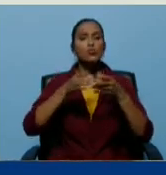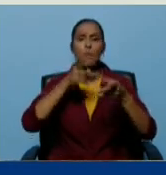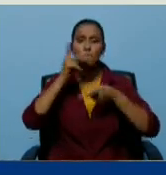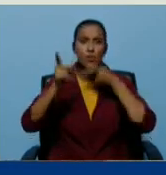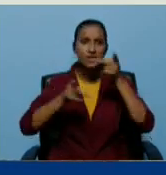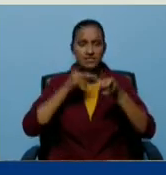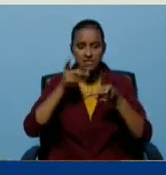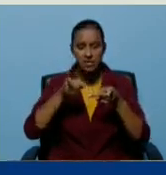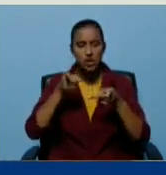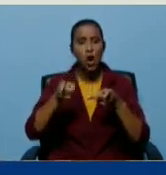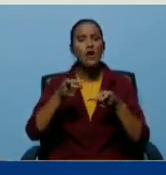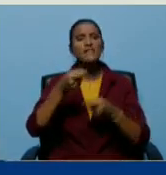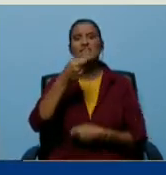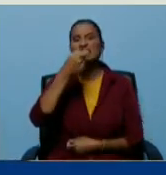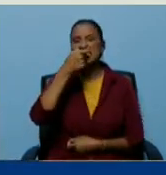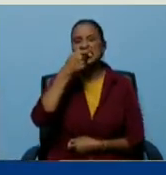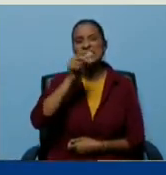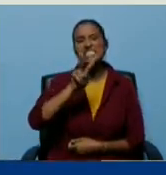Verde,